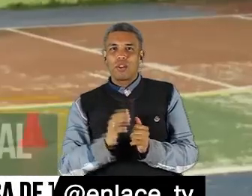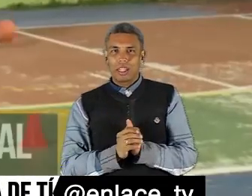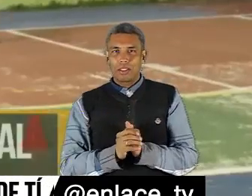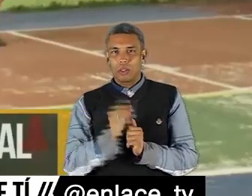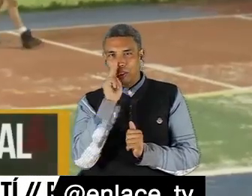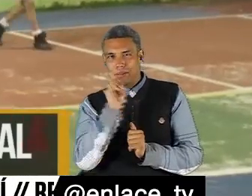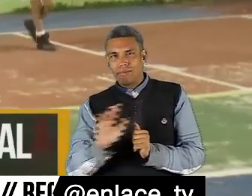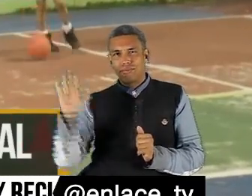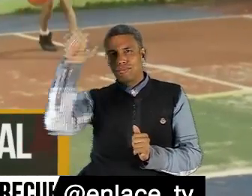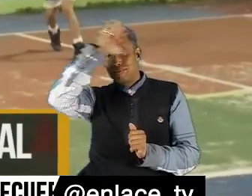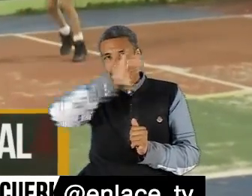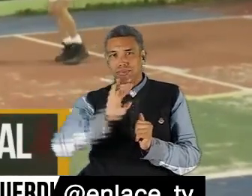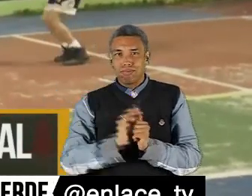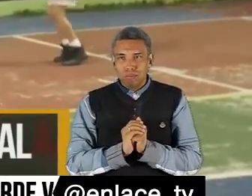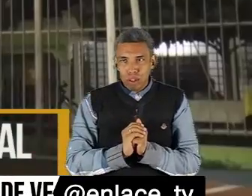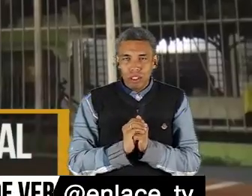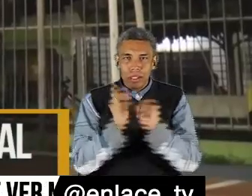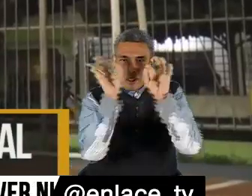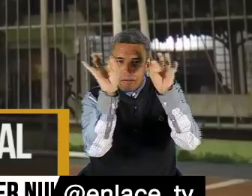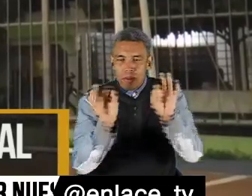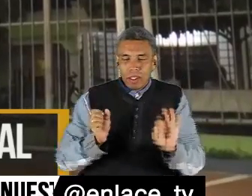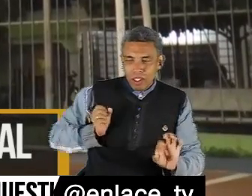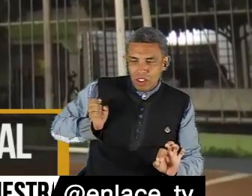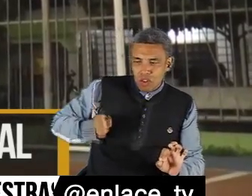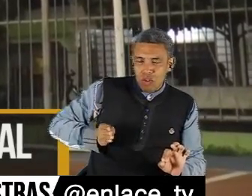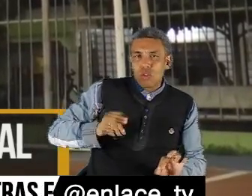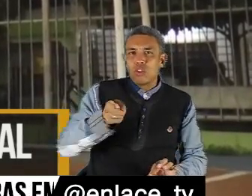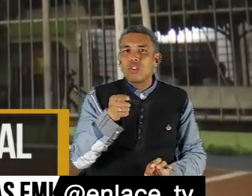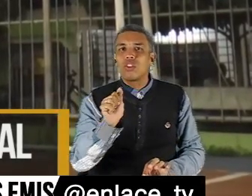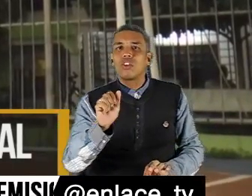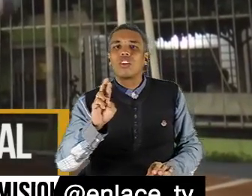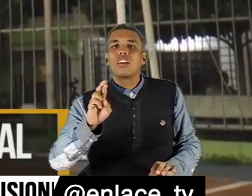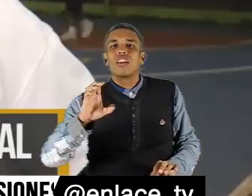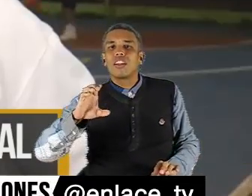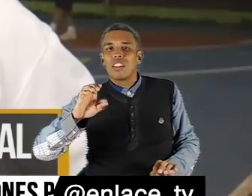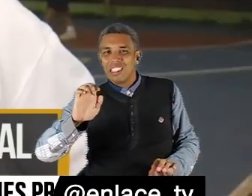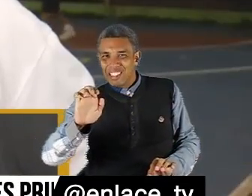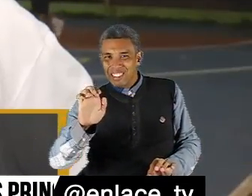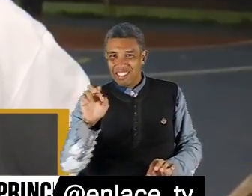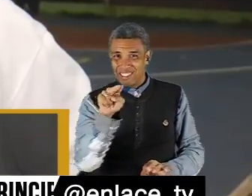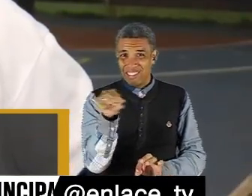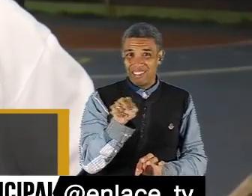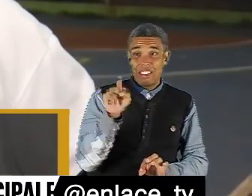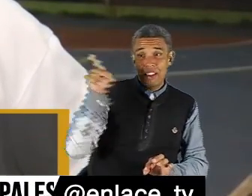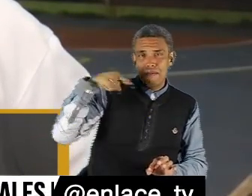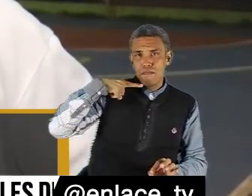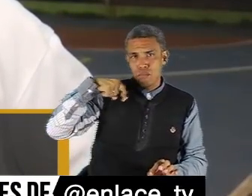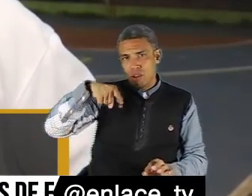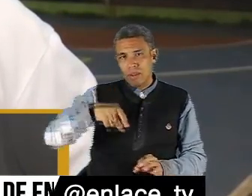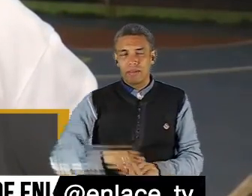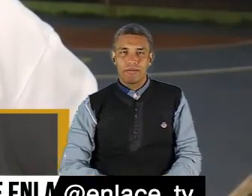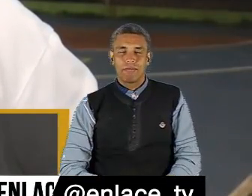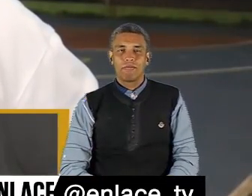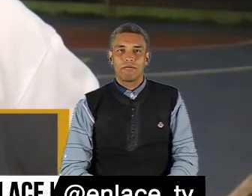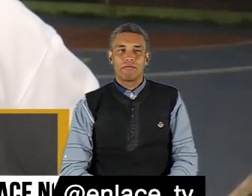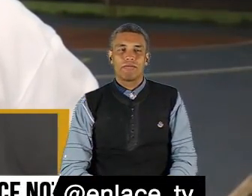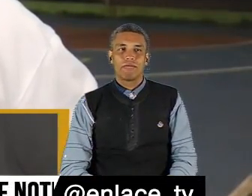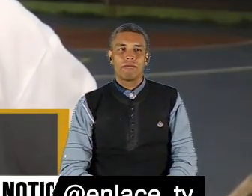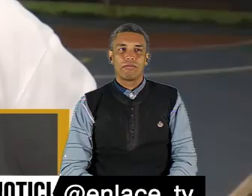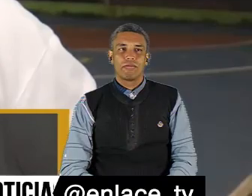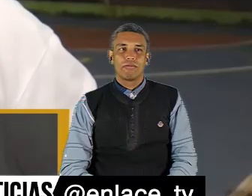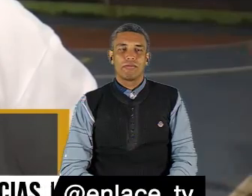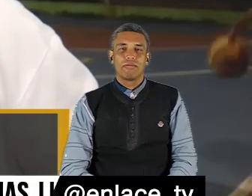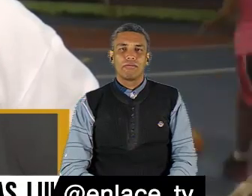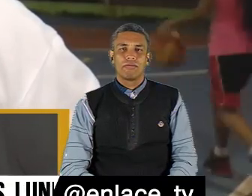Nacional de Baloncesto organizado por el Club Garcés en la capital santandereana. En el cual pensamos ir en categoría